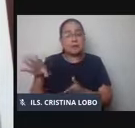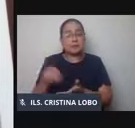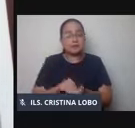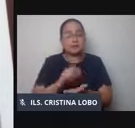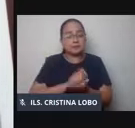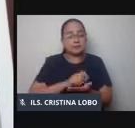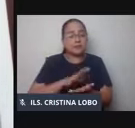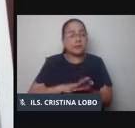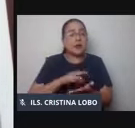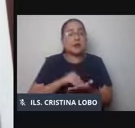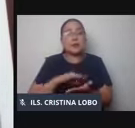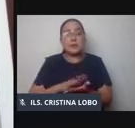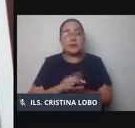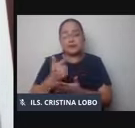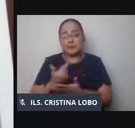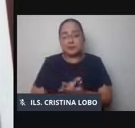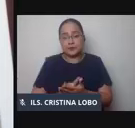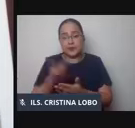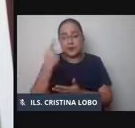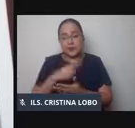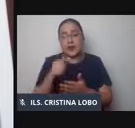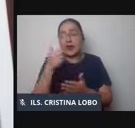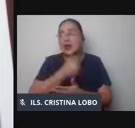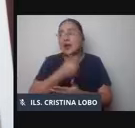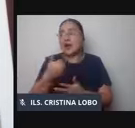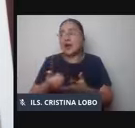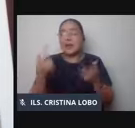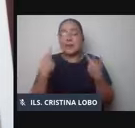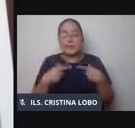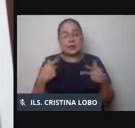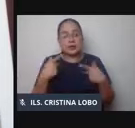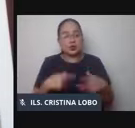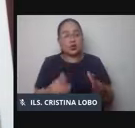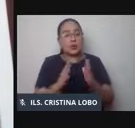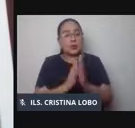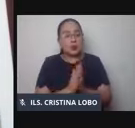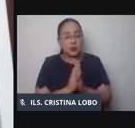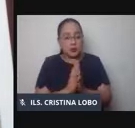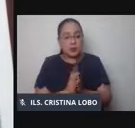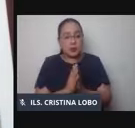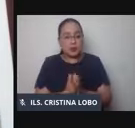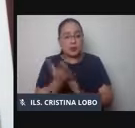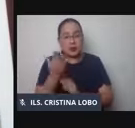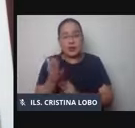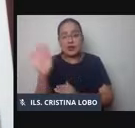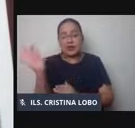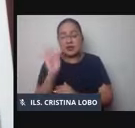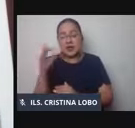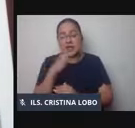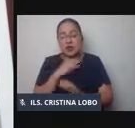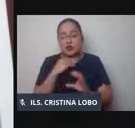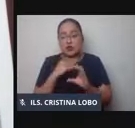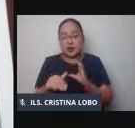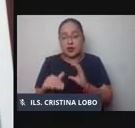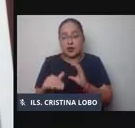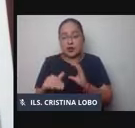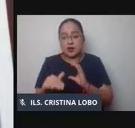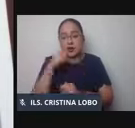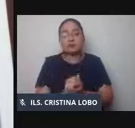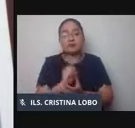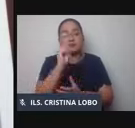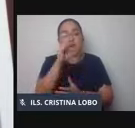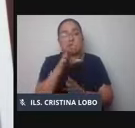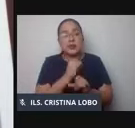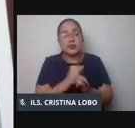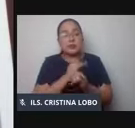las personas en sus correos electrónicos, por favor, les pido ahí que me pongan si hay correos electrónicos, para que les pueda mandar los datos